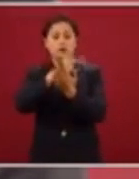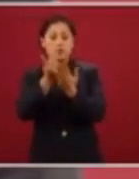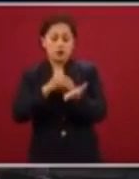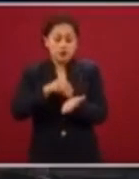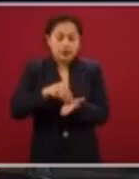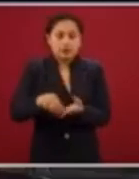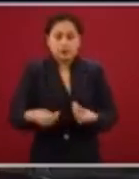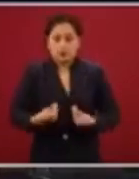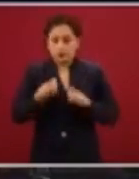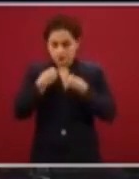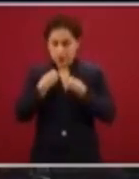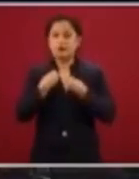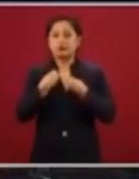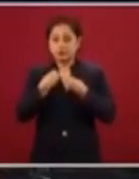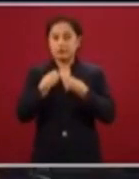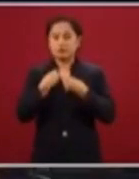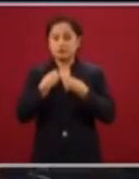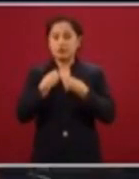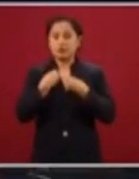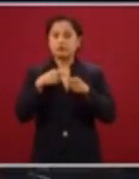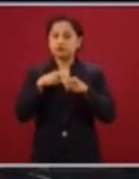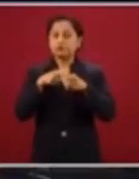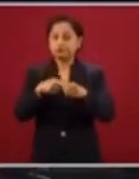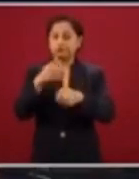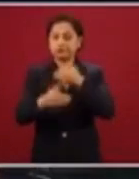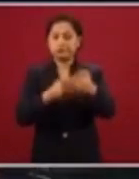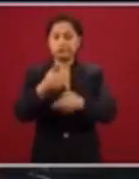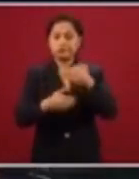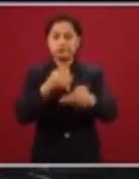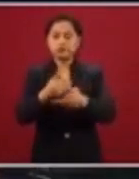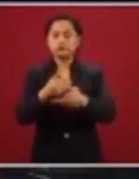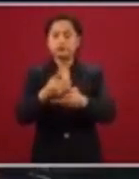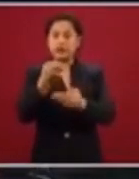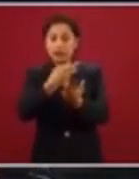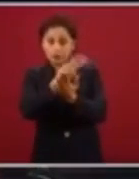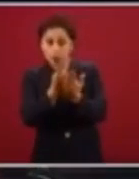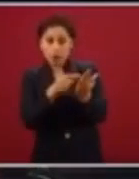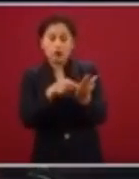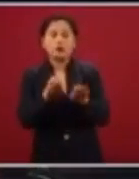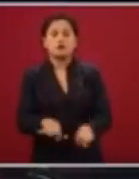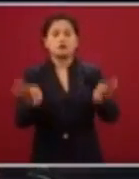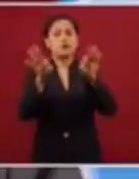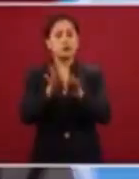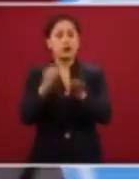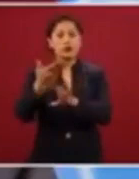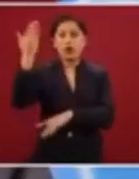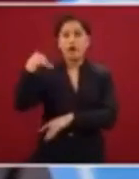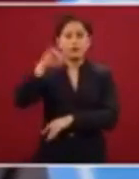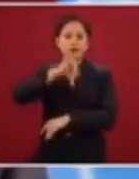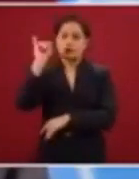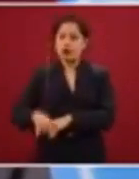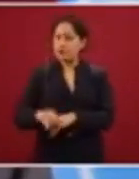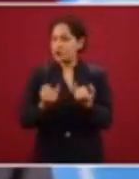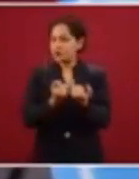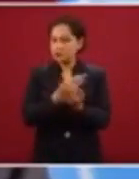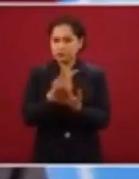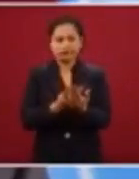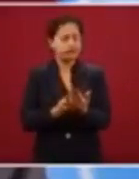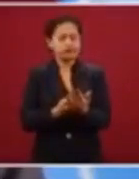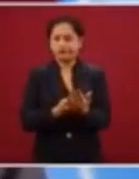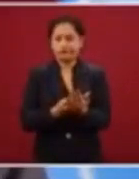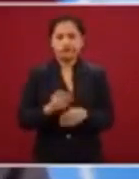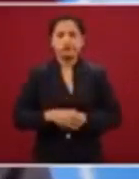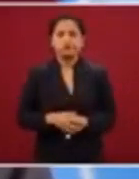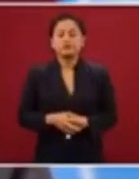un programa muy importante. Nunca se había llevado a cabo un programa así, como